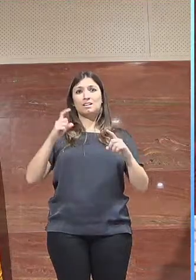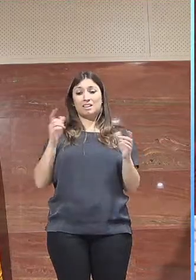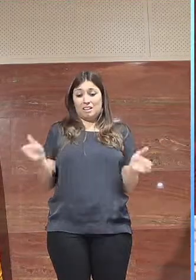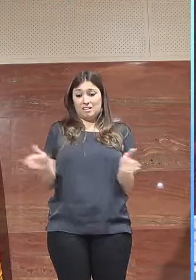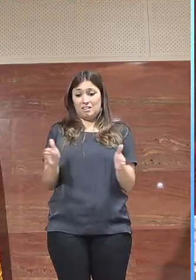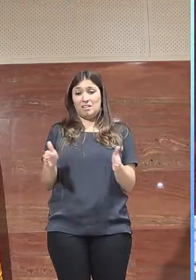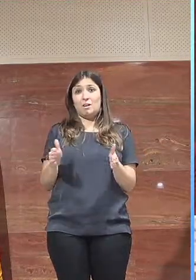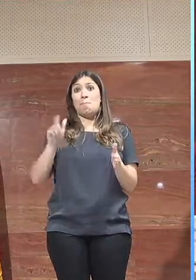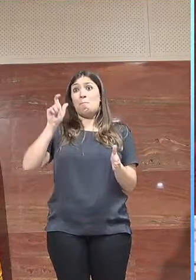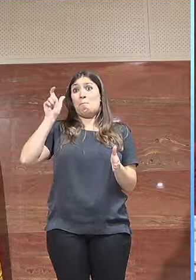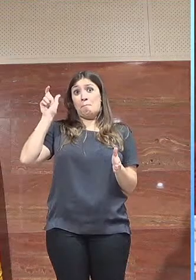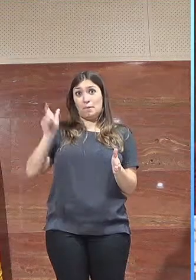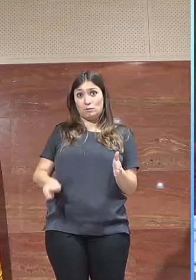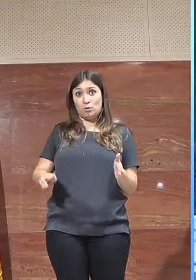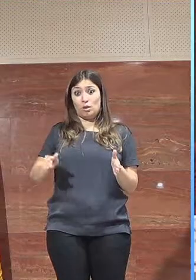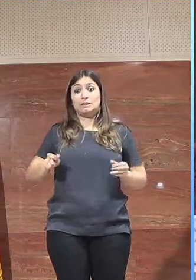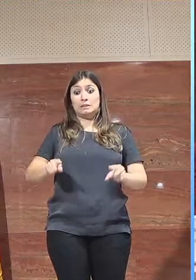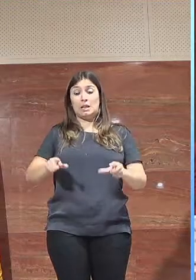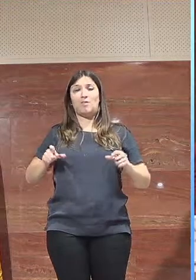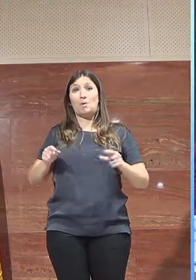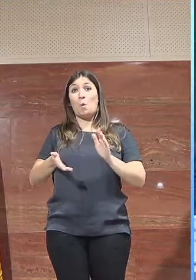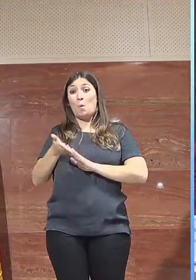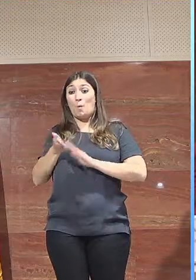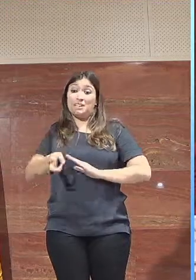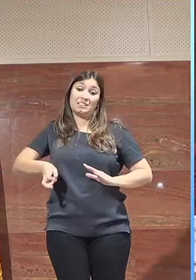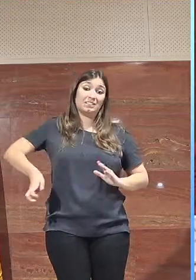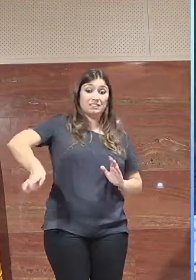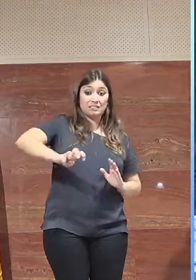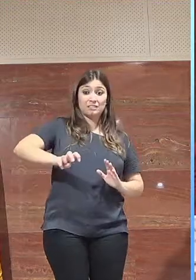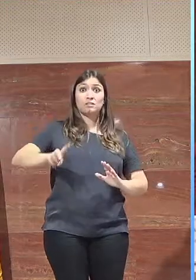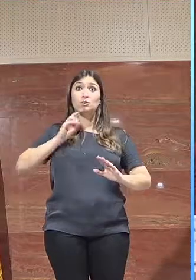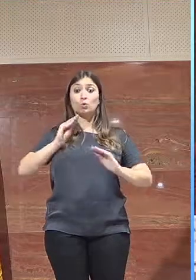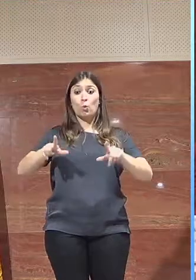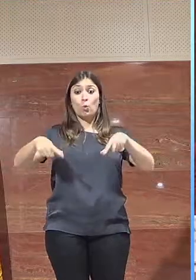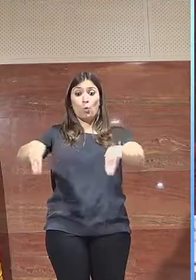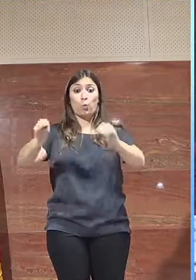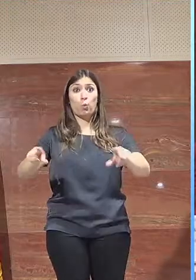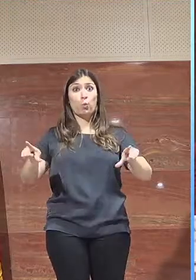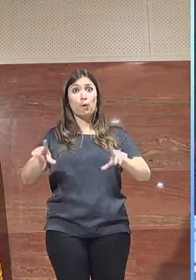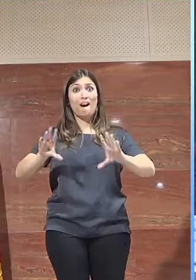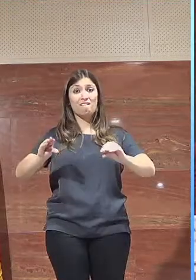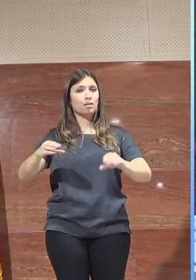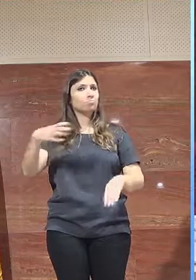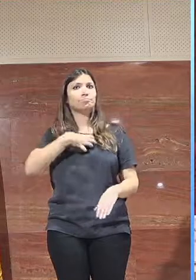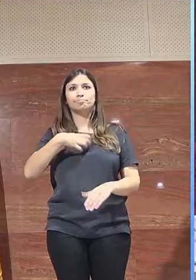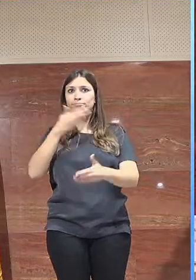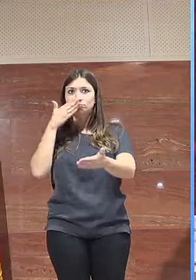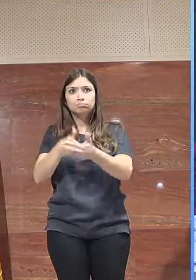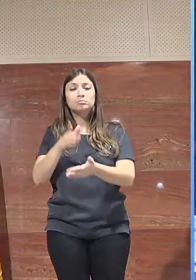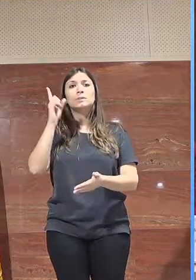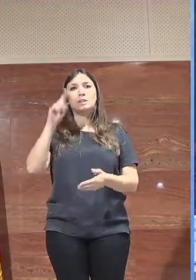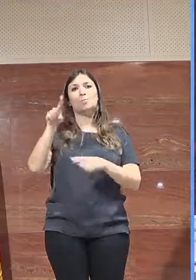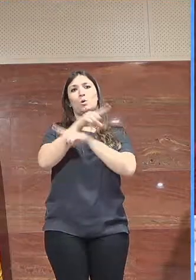dimensiones a la hora de que una persona que utiliza una silla de ruedas pues tenga que hacer giros, etcétera, etcétera, ¿no? También se han detectado muchos problemas en los